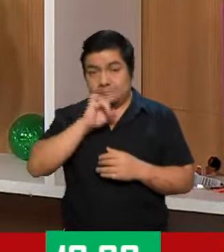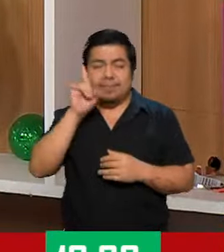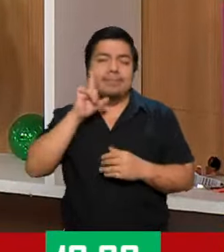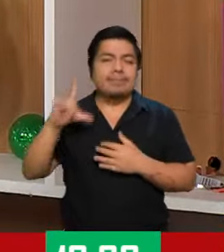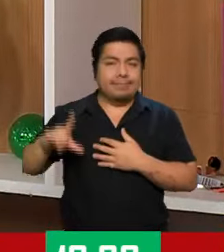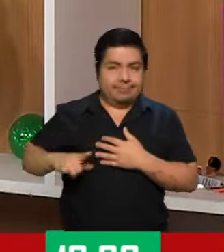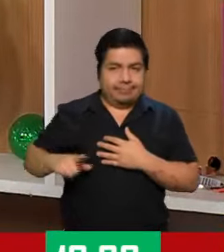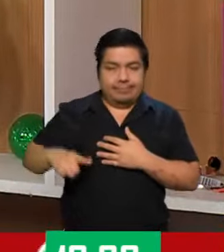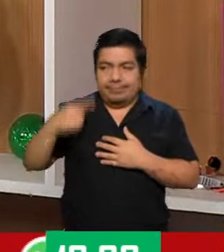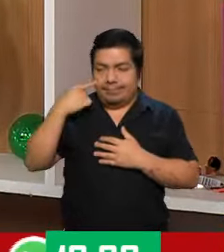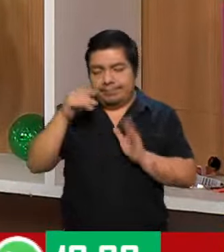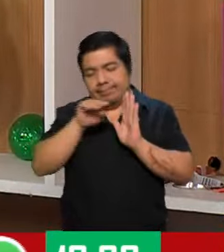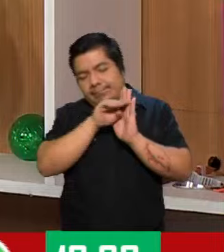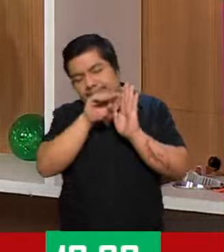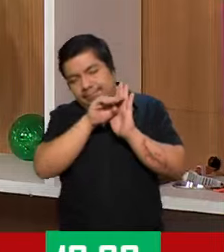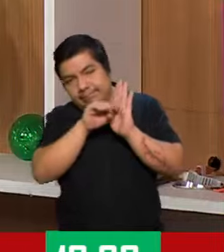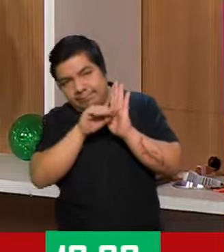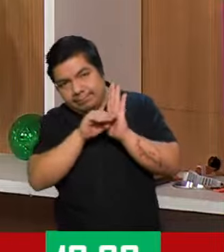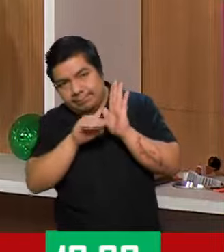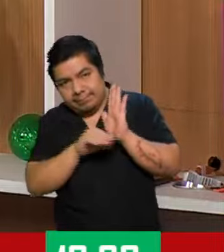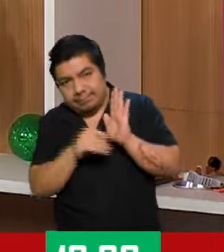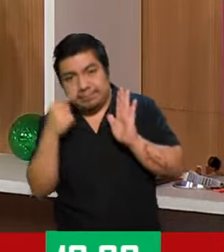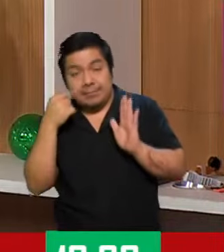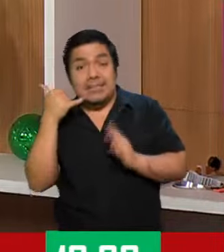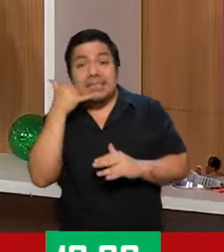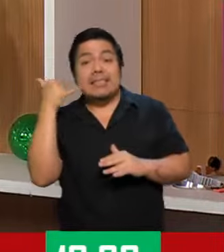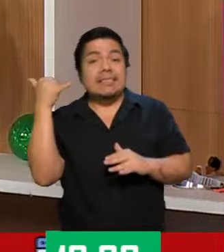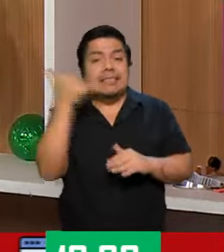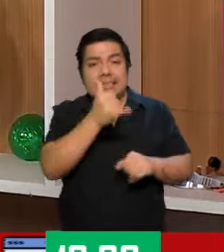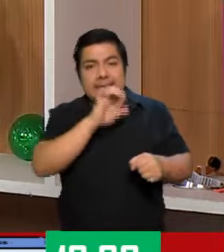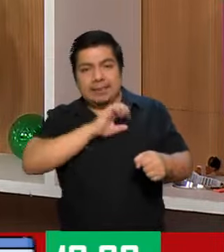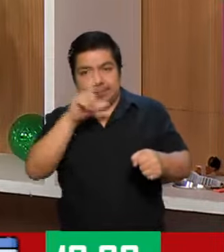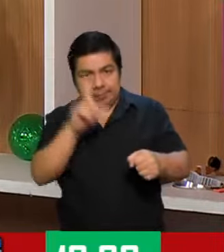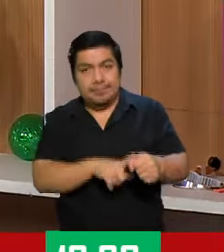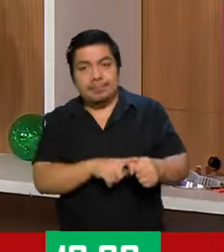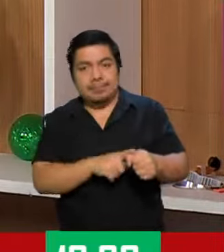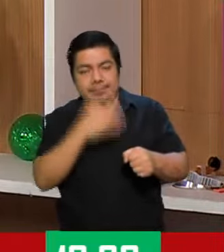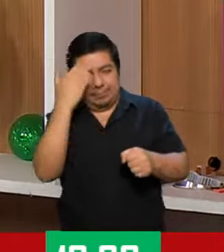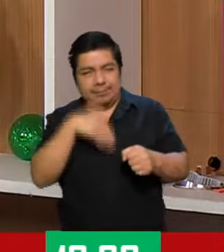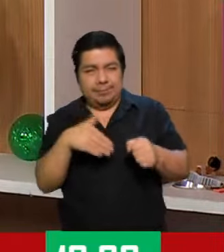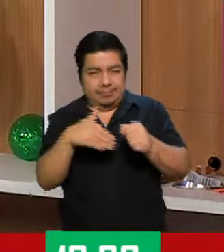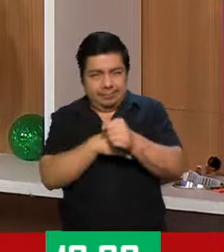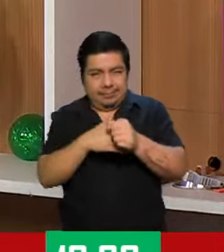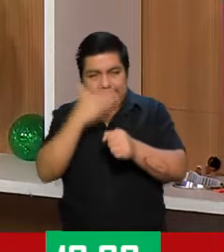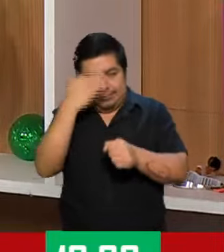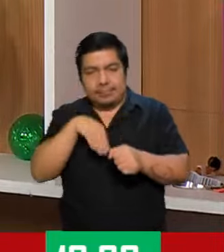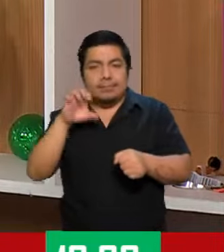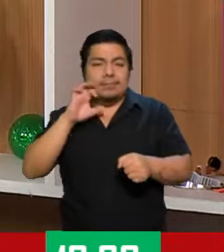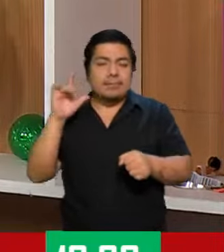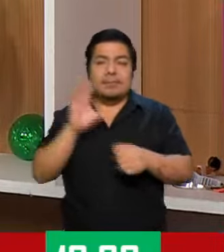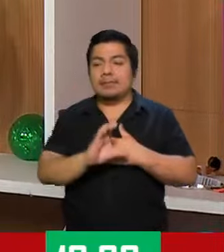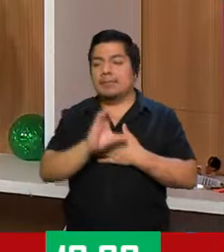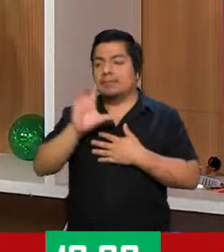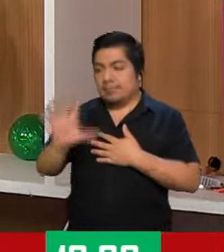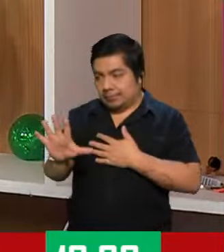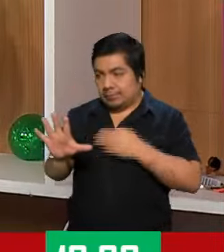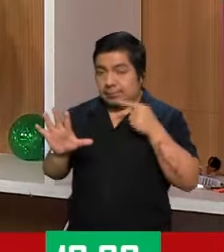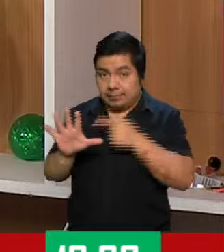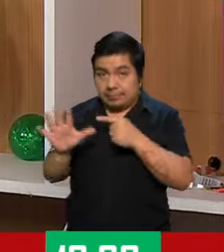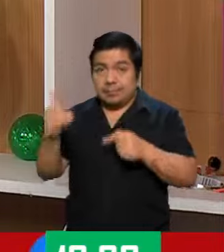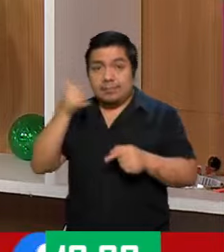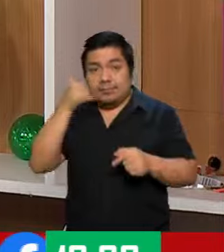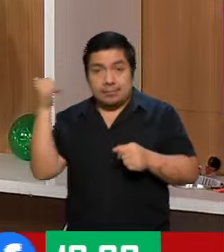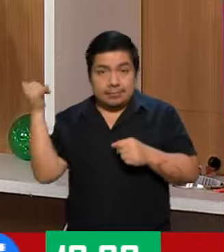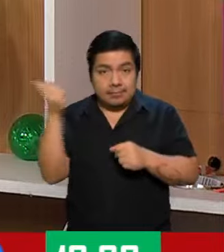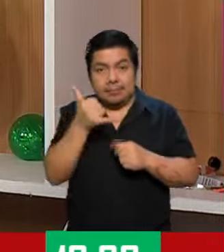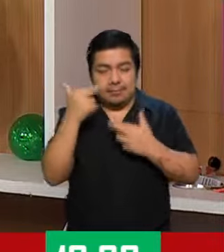en marcha un esquema donde dedicó una línea especializada eso que maneja el C5. Esa línea